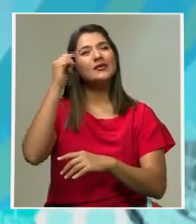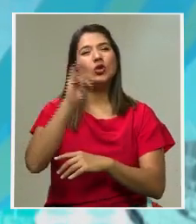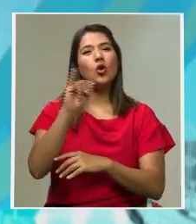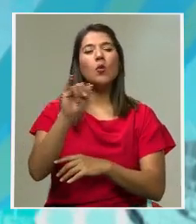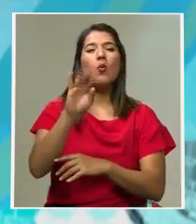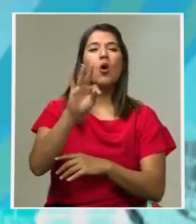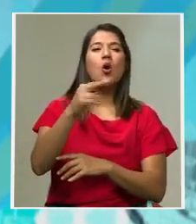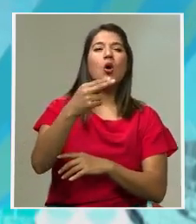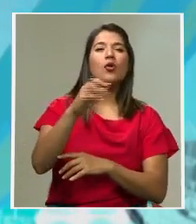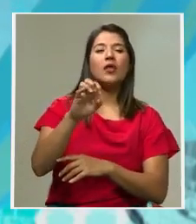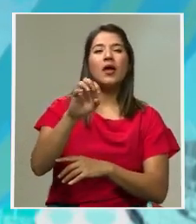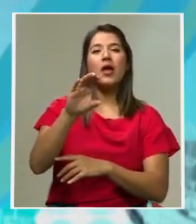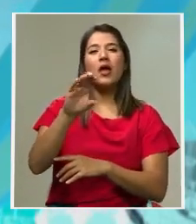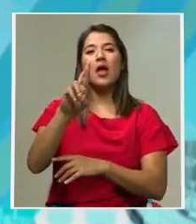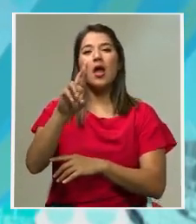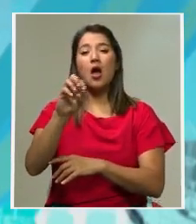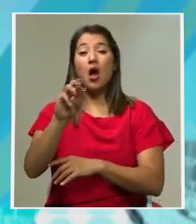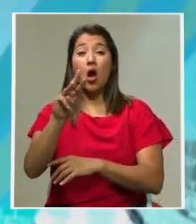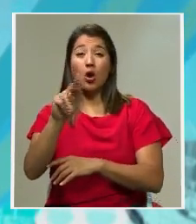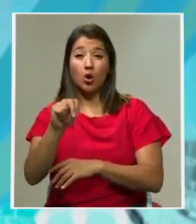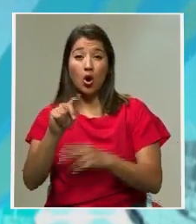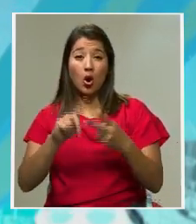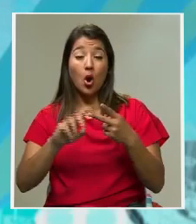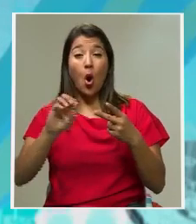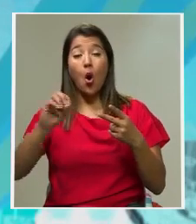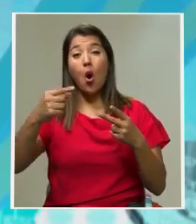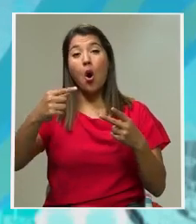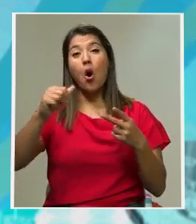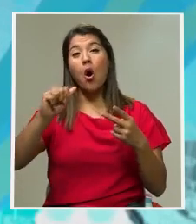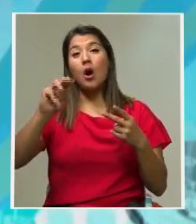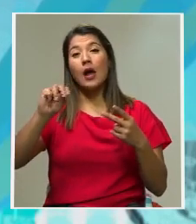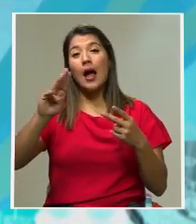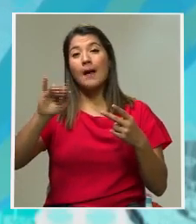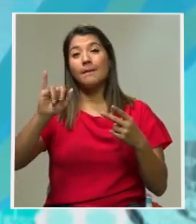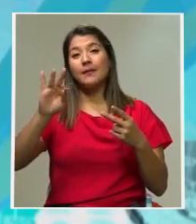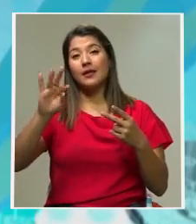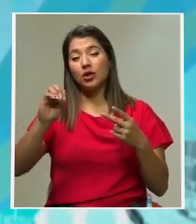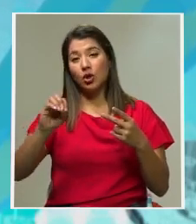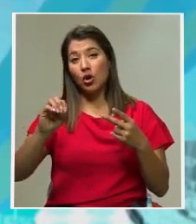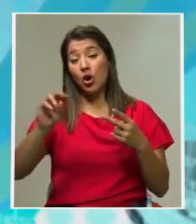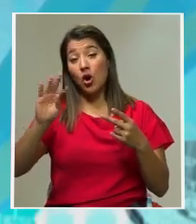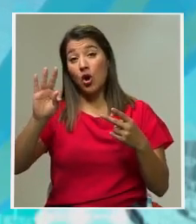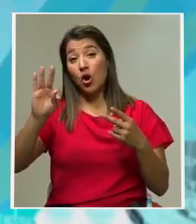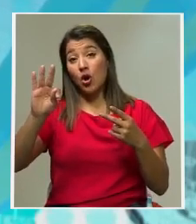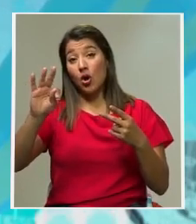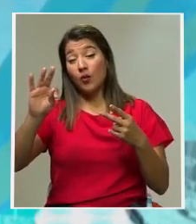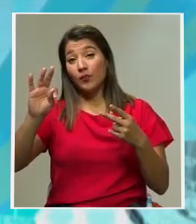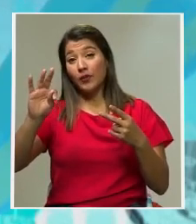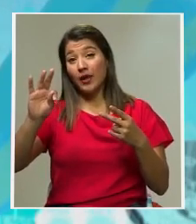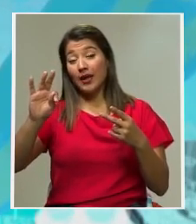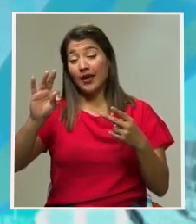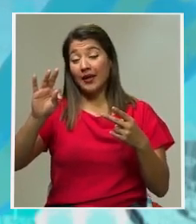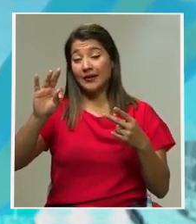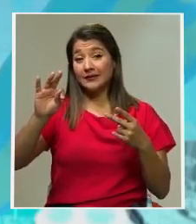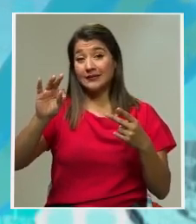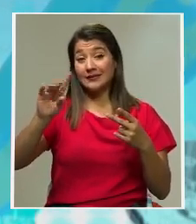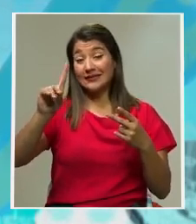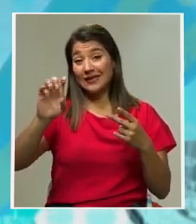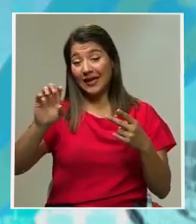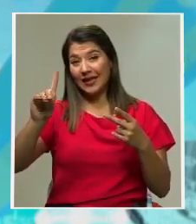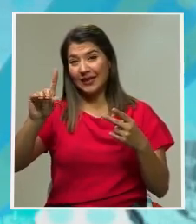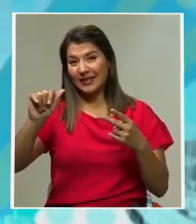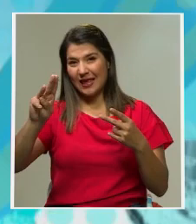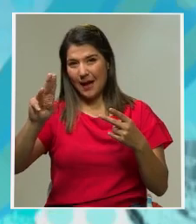Crown o Gambito de Dama que tienen una reconstrucción de época fantástica, fabulosa. En estas